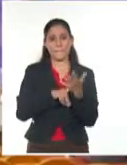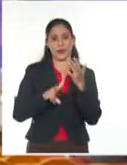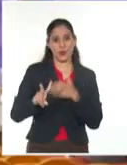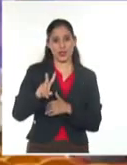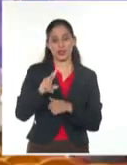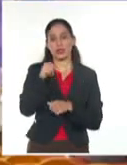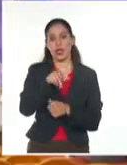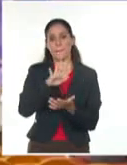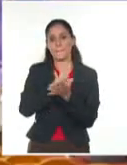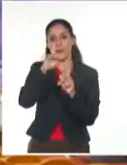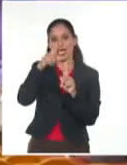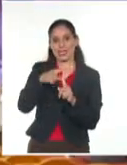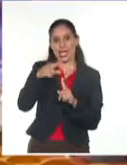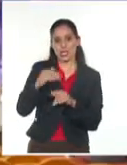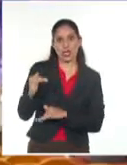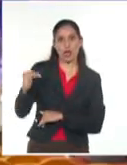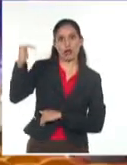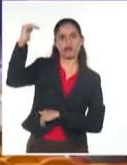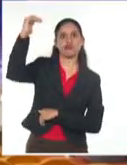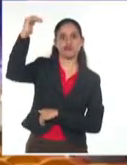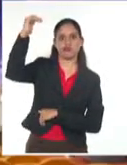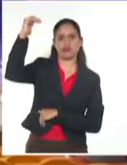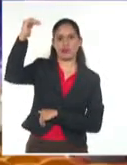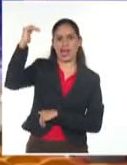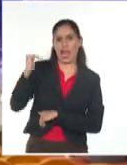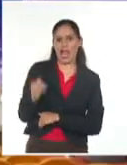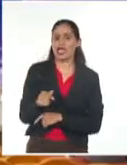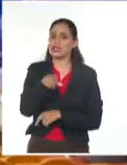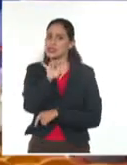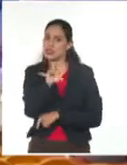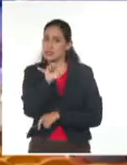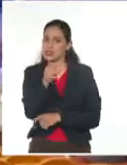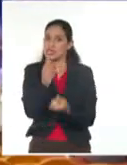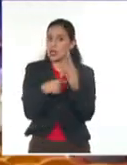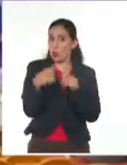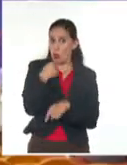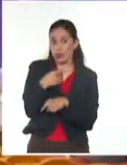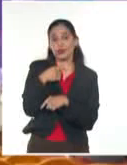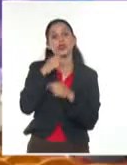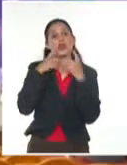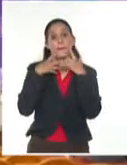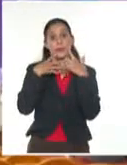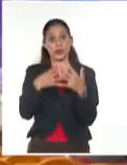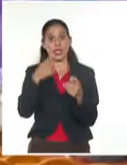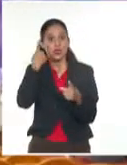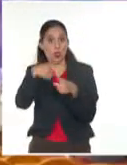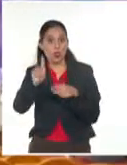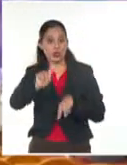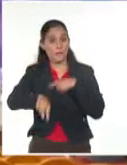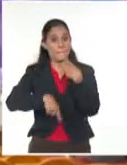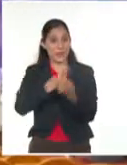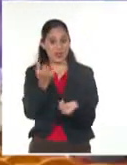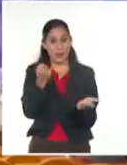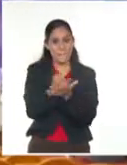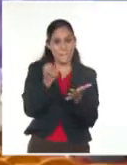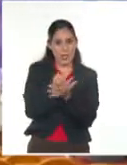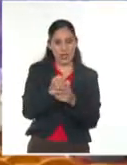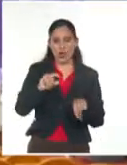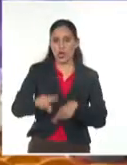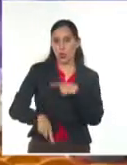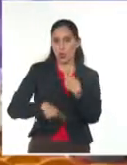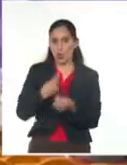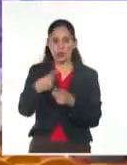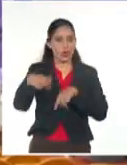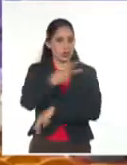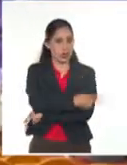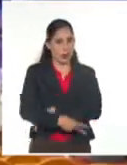una estatura de 2 metros con 15 centímetros. El próximo encuentro de los cubanos será este miércoles ante Puerto Rico a las